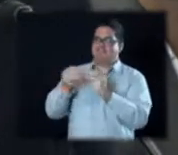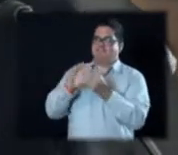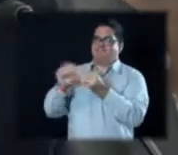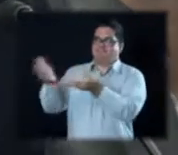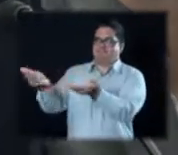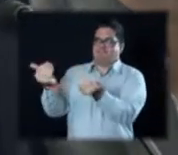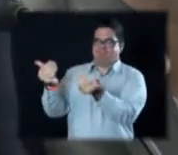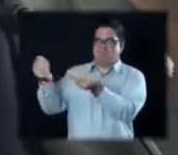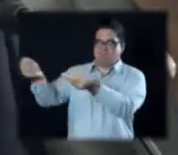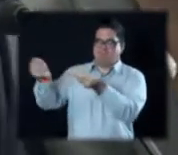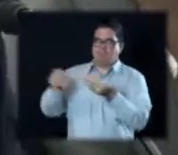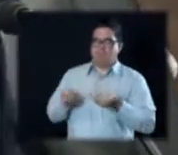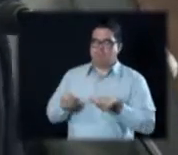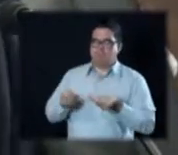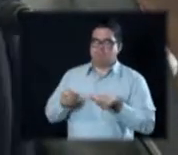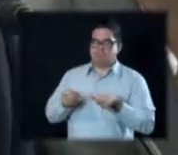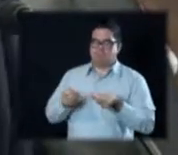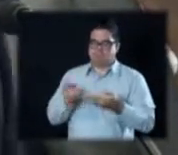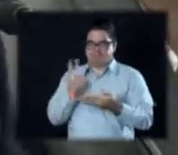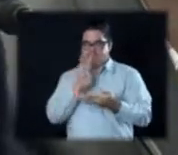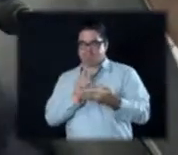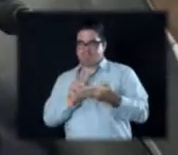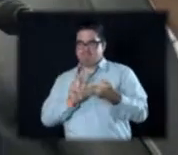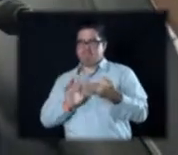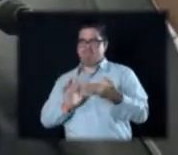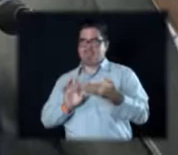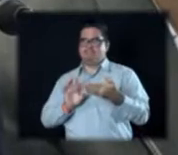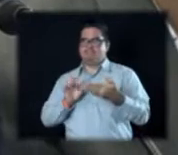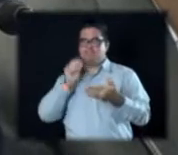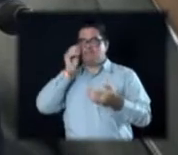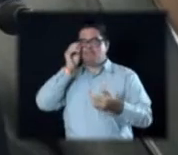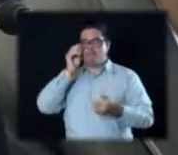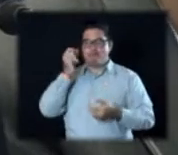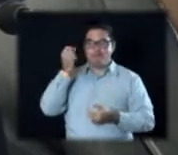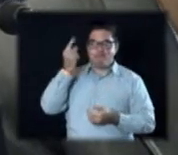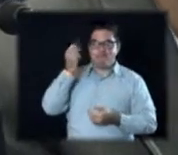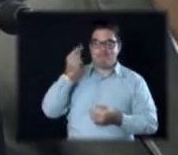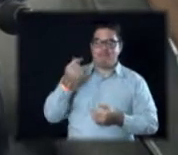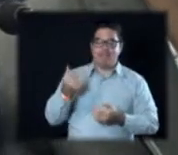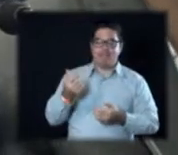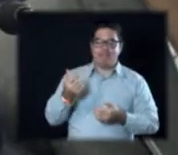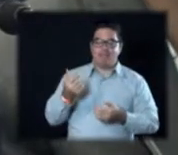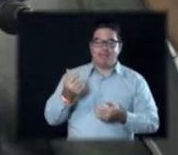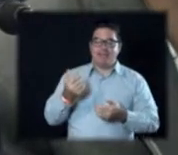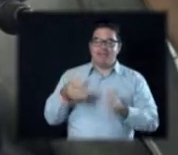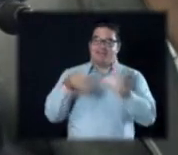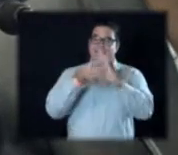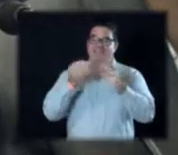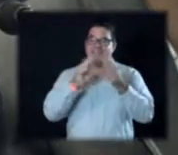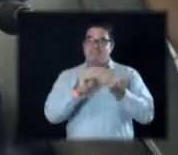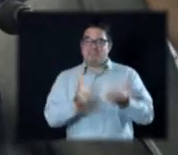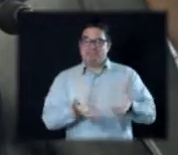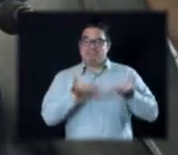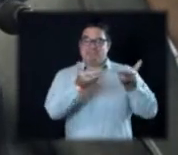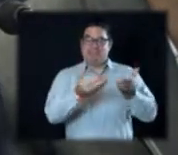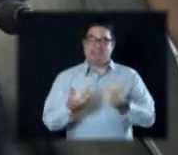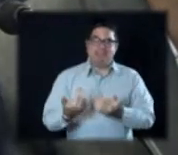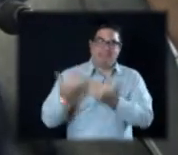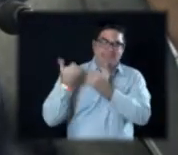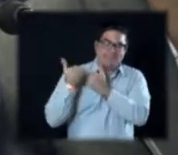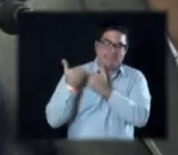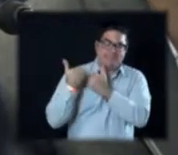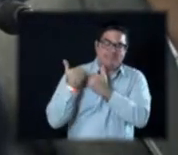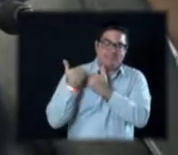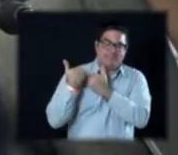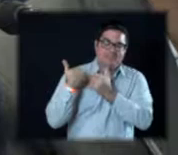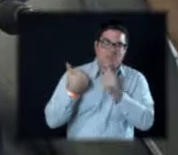mejor información sobre cuentas bancarias gubernamentales. La responsabilidad de brindar la información